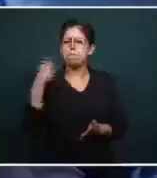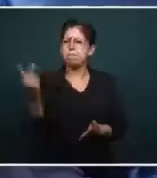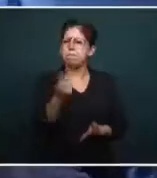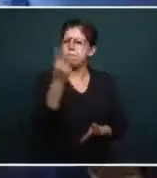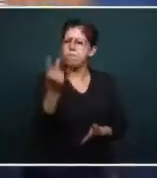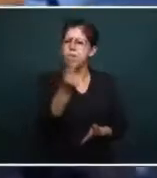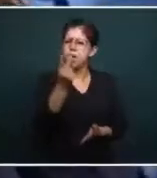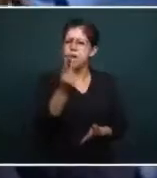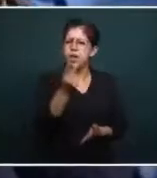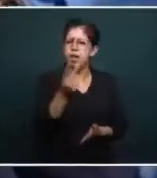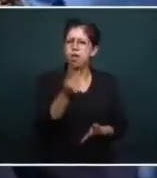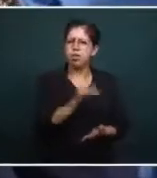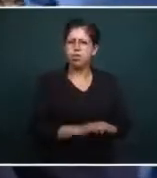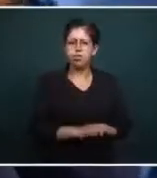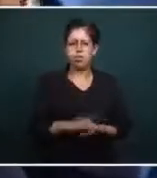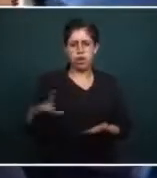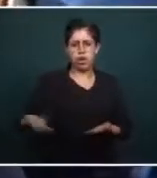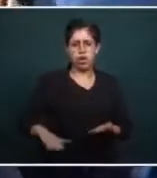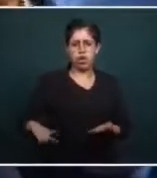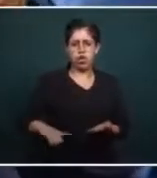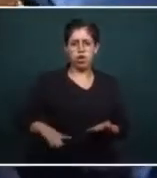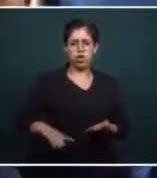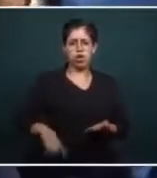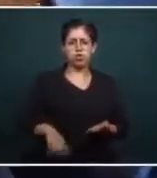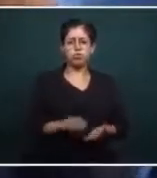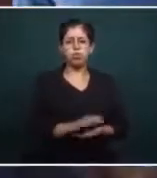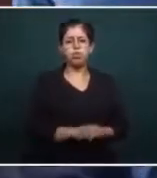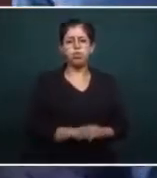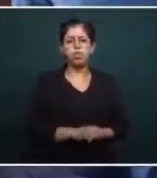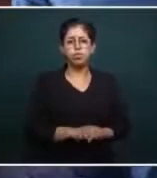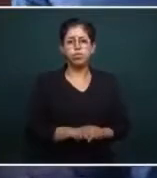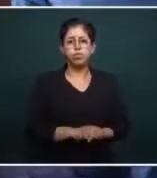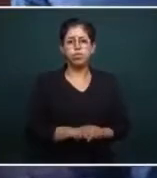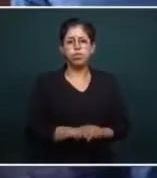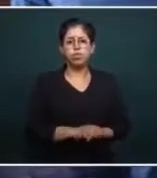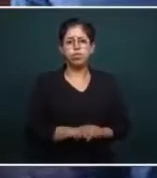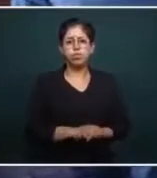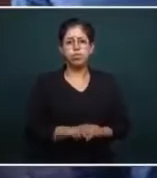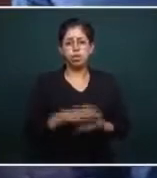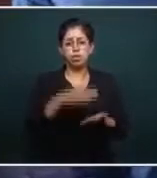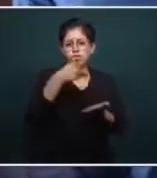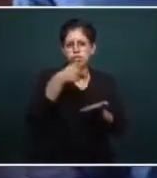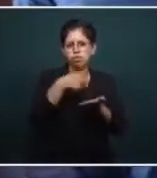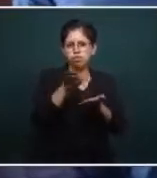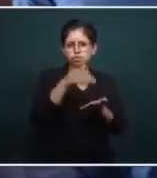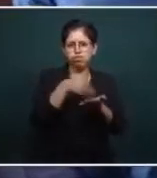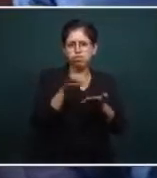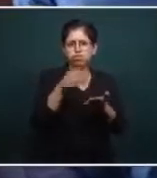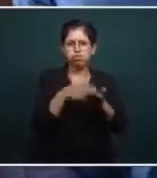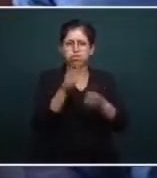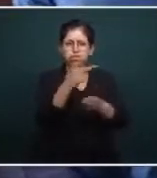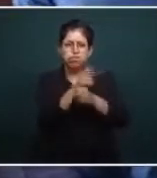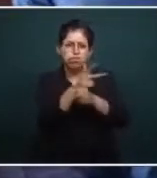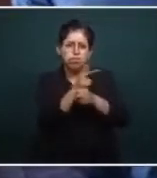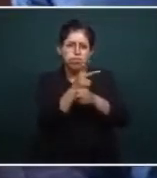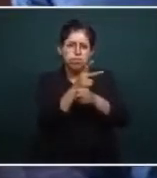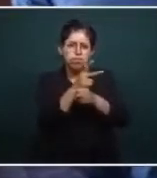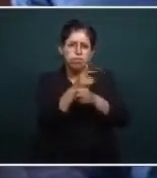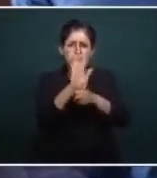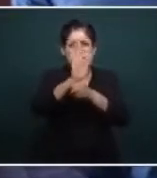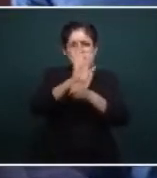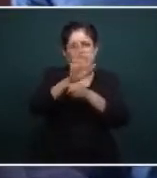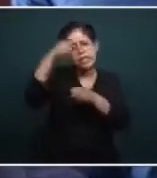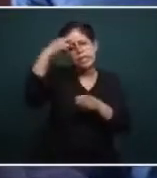you que ha tenido el regarding gobierno, the su gobierno, shortages that the government has a producciones for cinematográficas y sobre todo a los productions of apoyos del cine cinematic mexicano, and